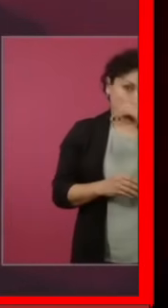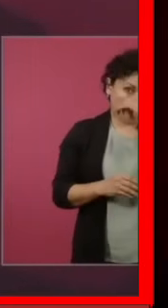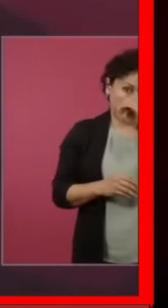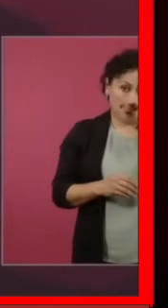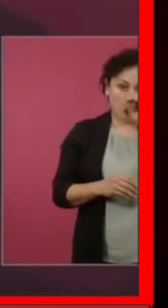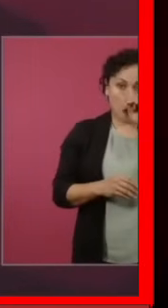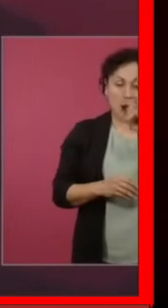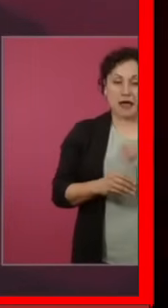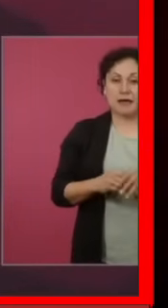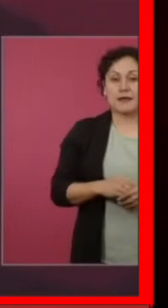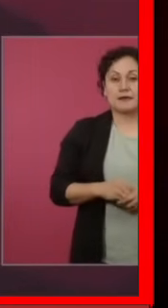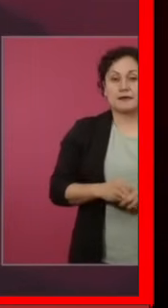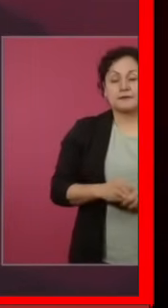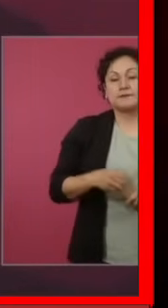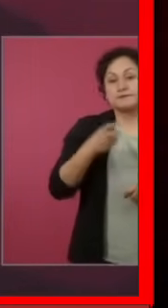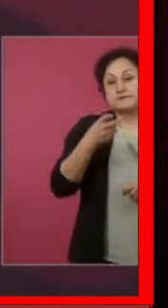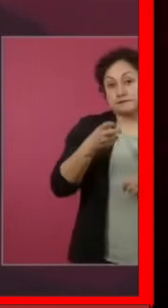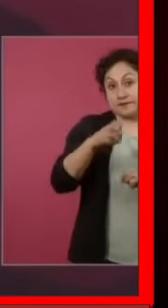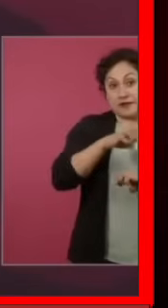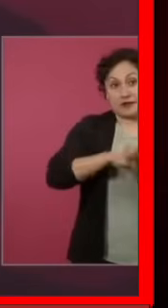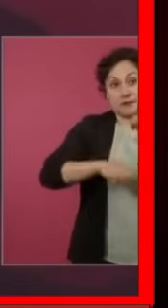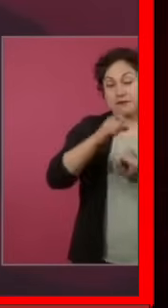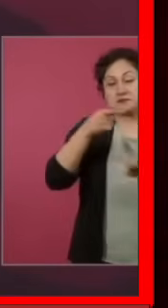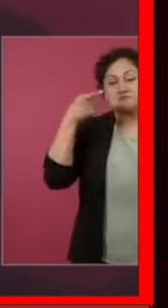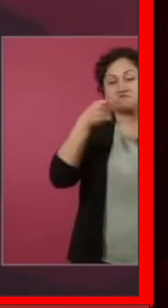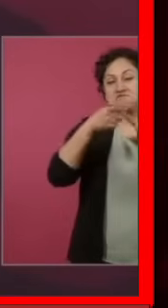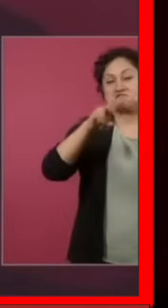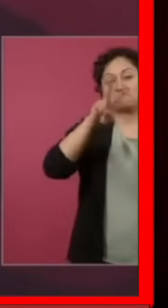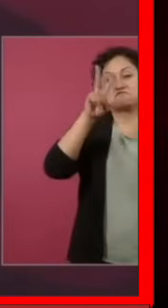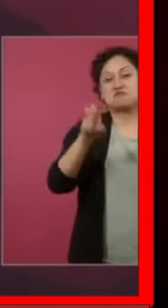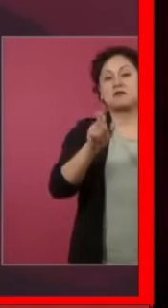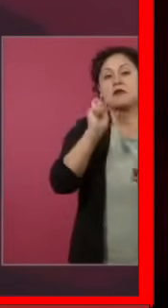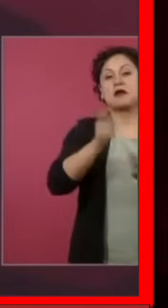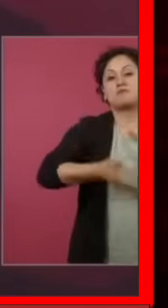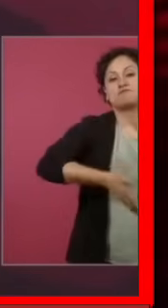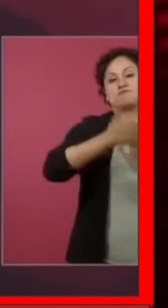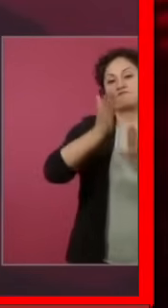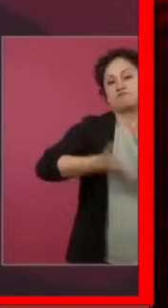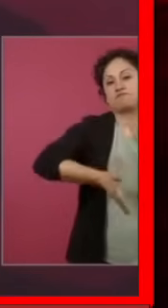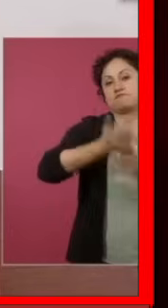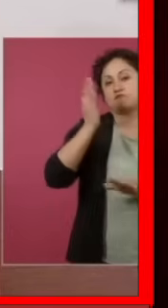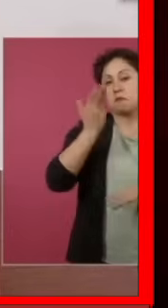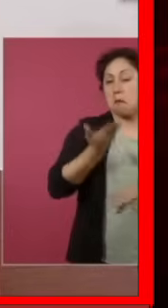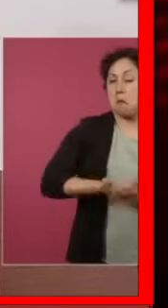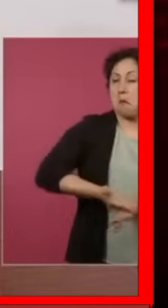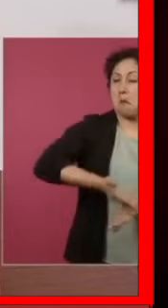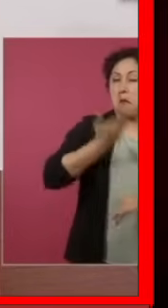Es una de las empresas constructoras más importantes de Estados Unidos